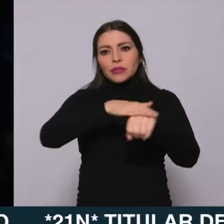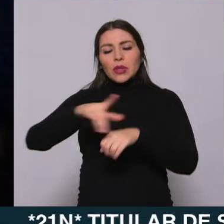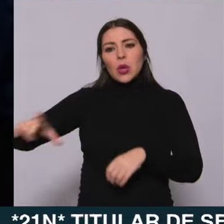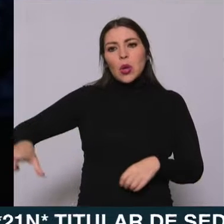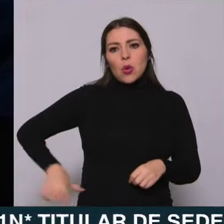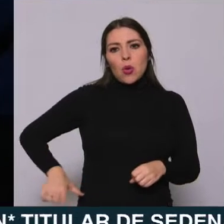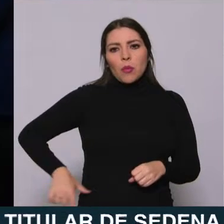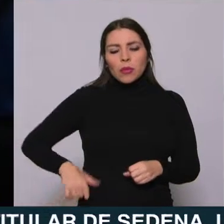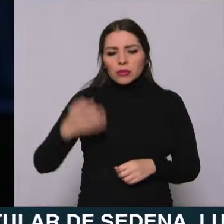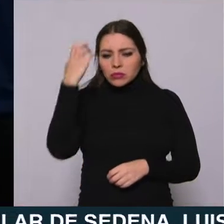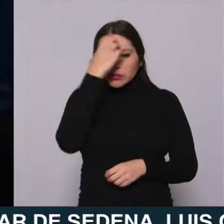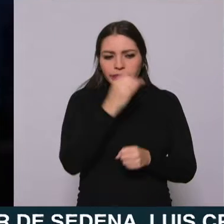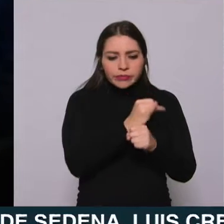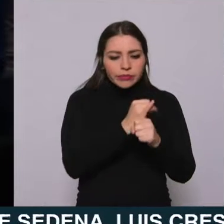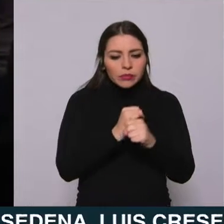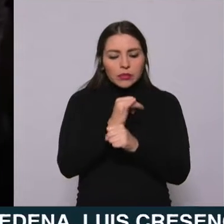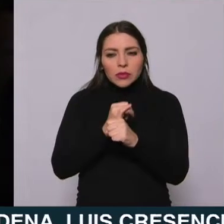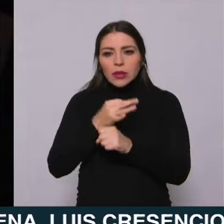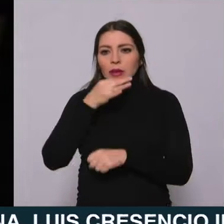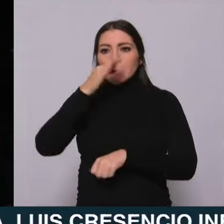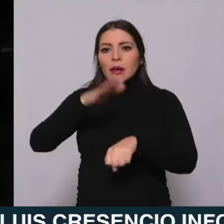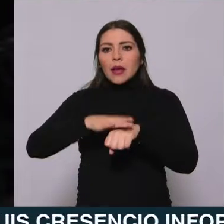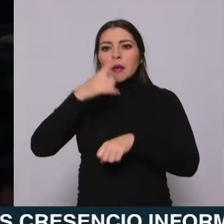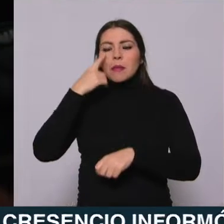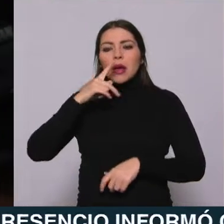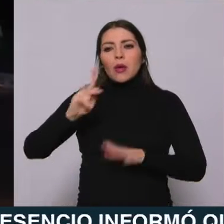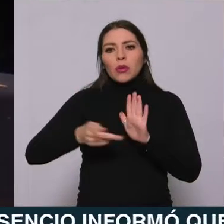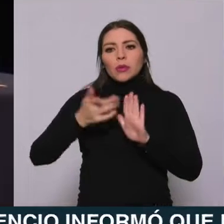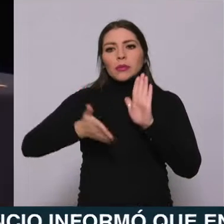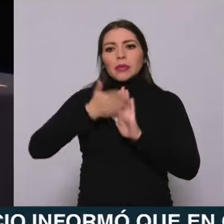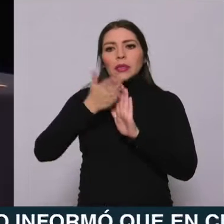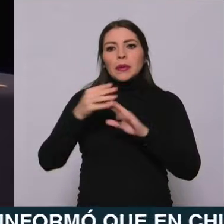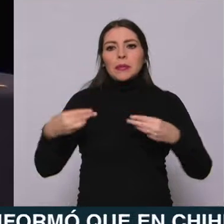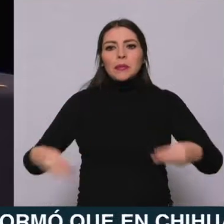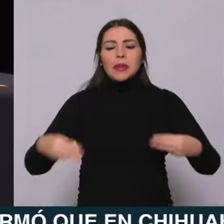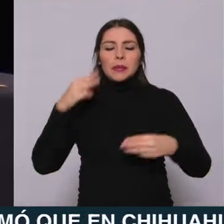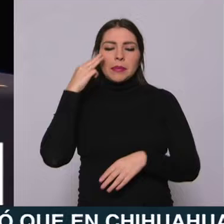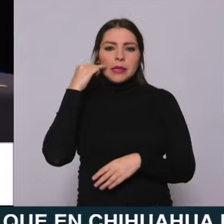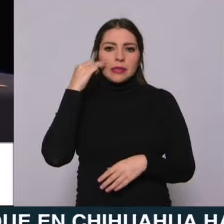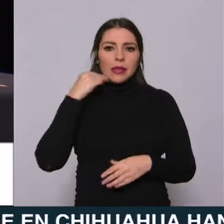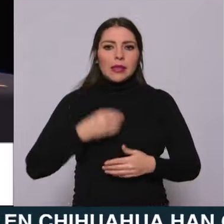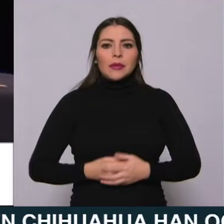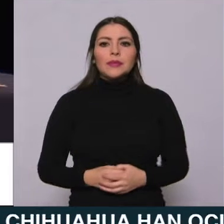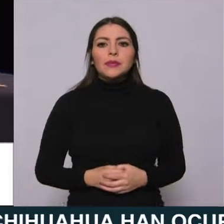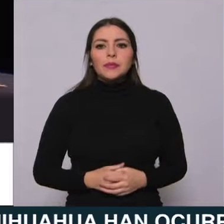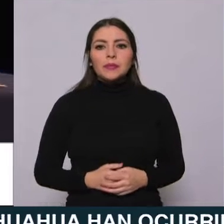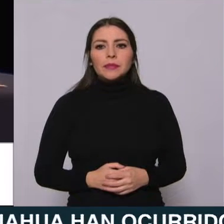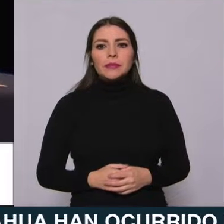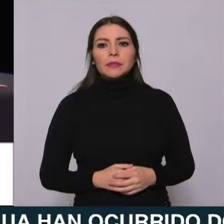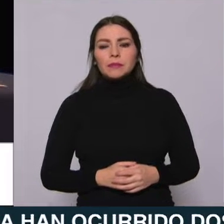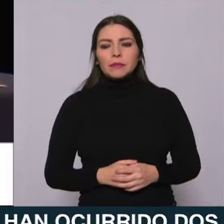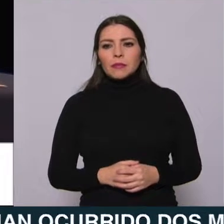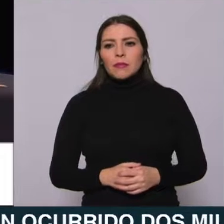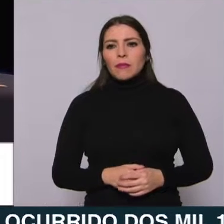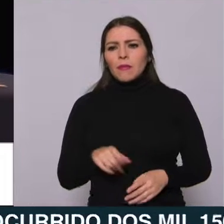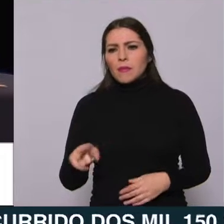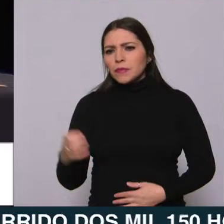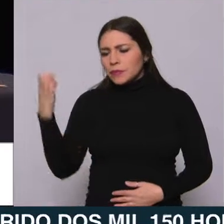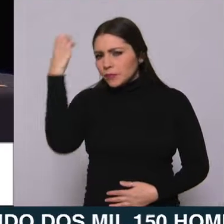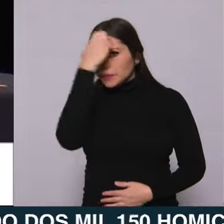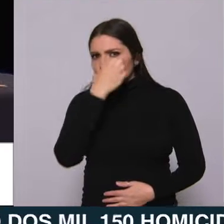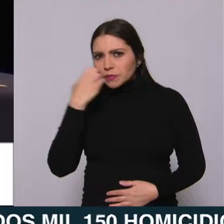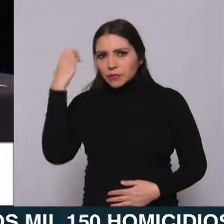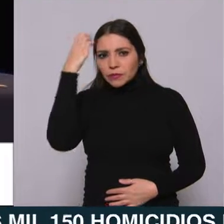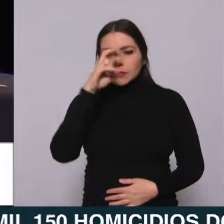de recuperación en la nave mayor del mercado de la Merced. Se determina de la revisión técnica realizada en la instalación